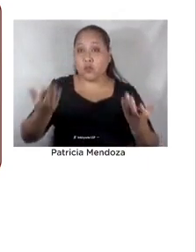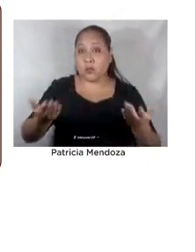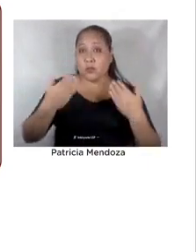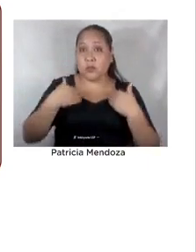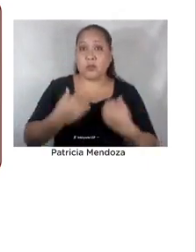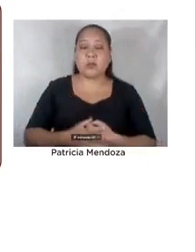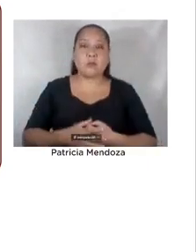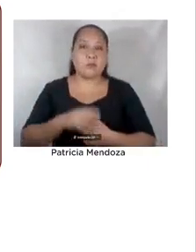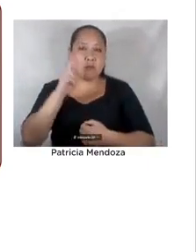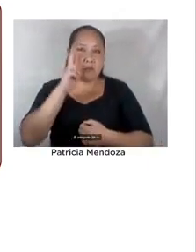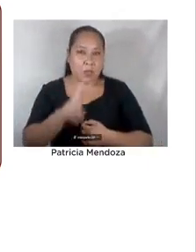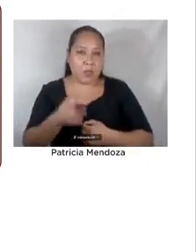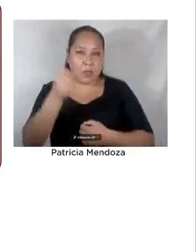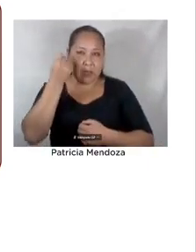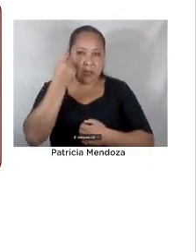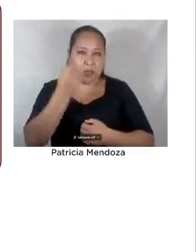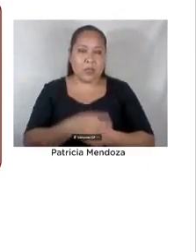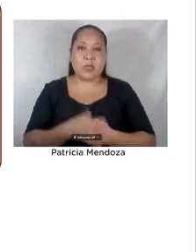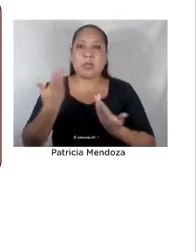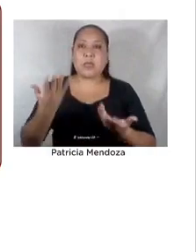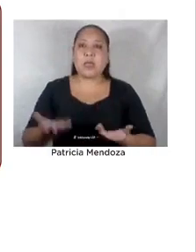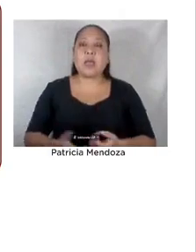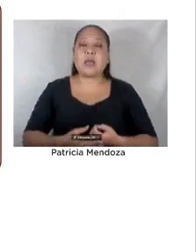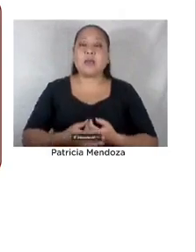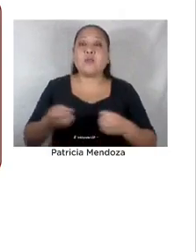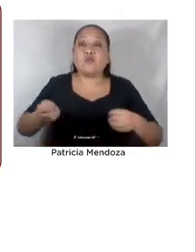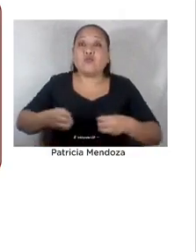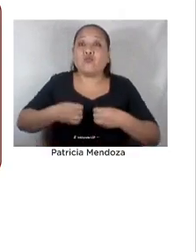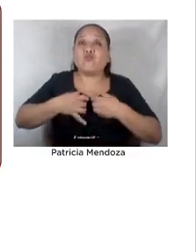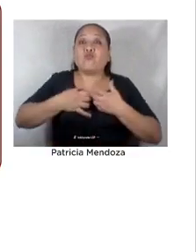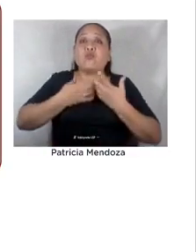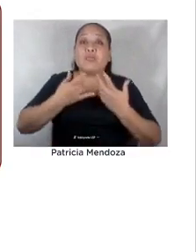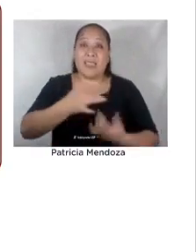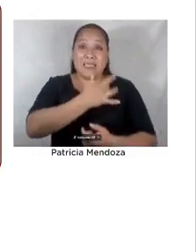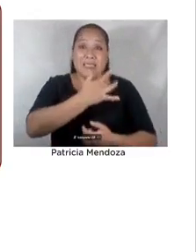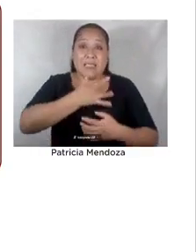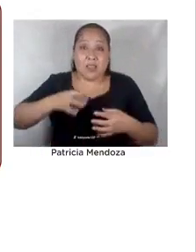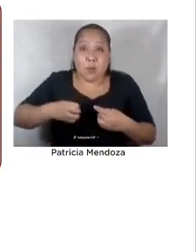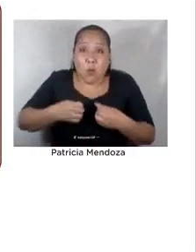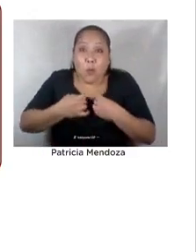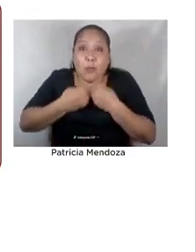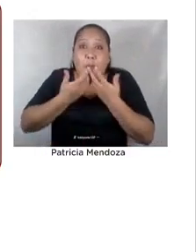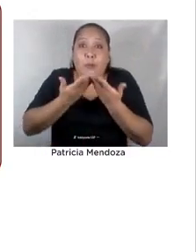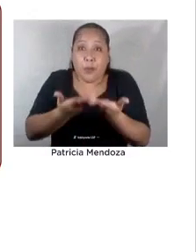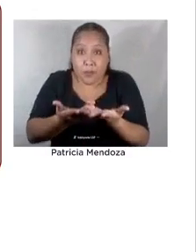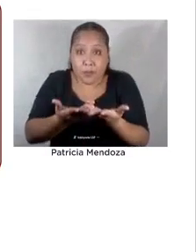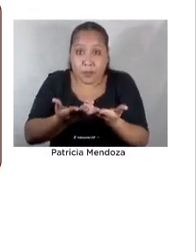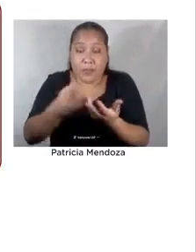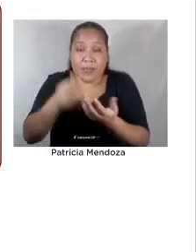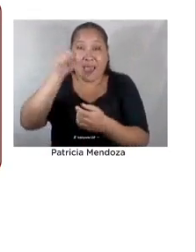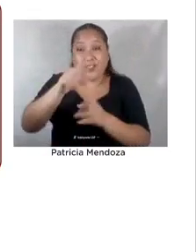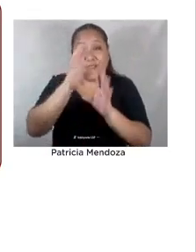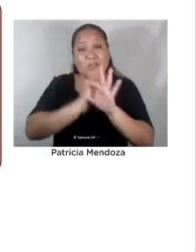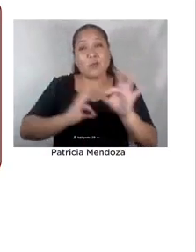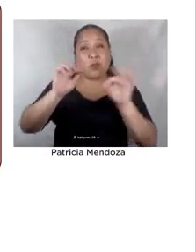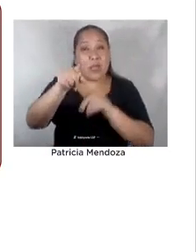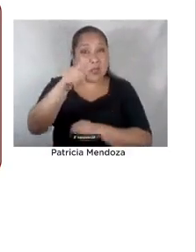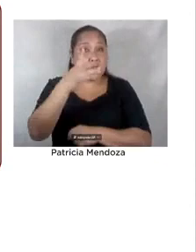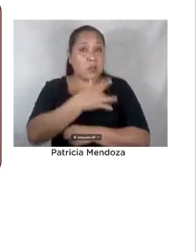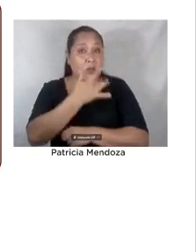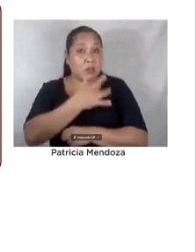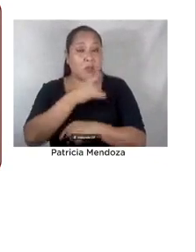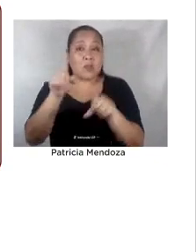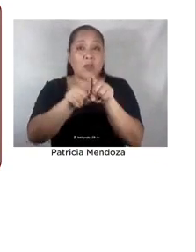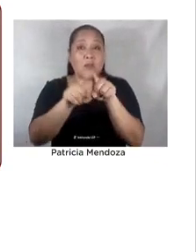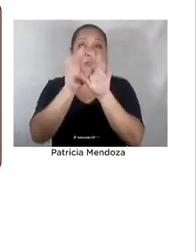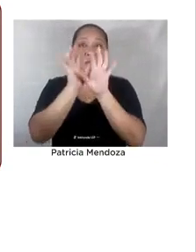darnos cuenta que expresar lo que sentimos es algo importante, pero a eso que estamos sintiendo también es importante